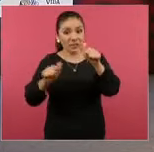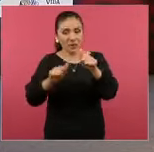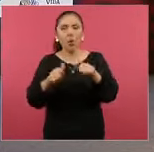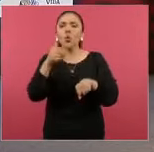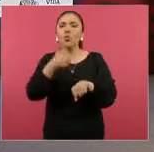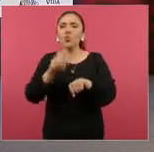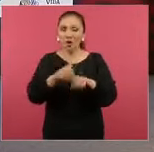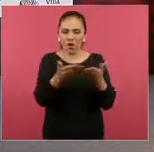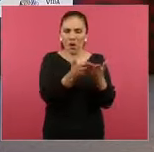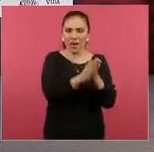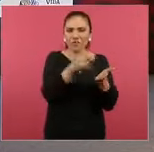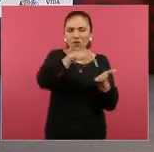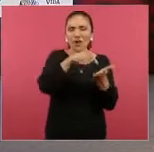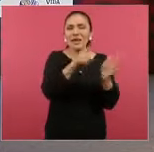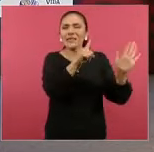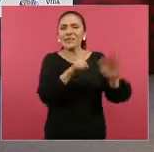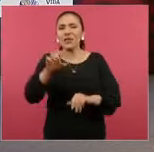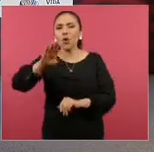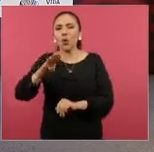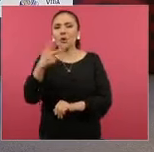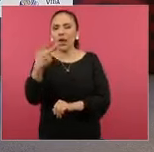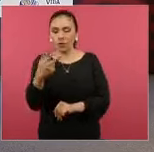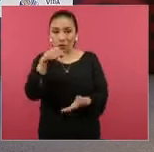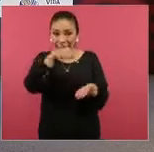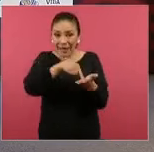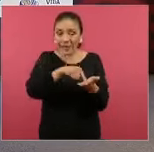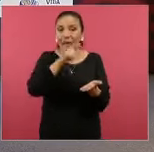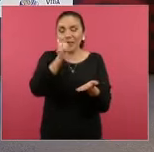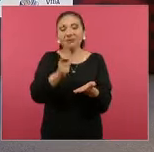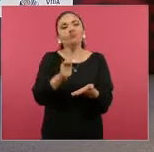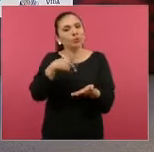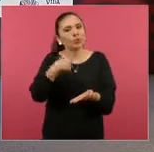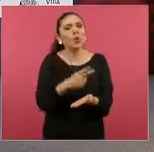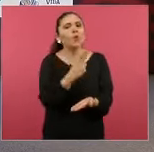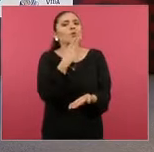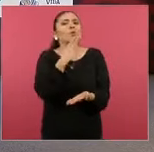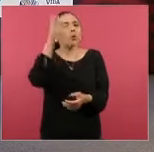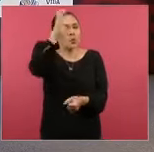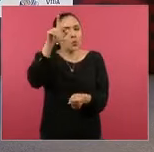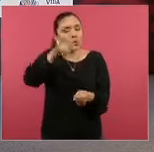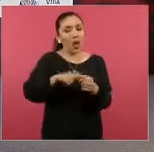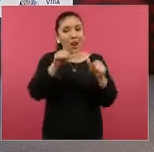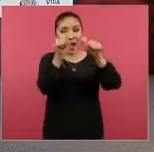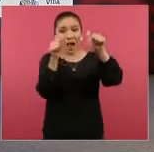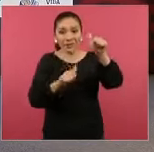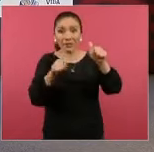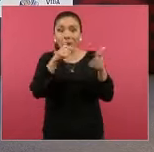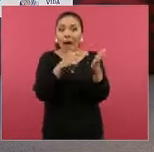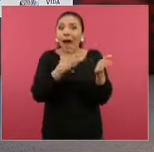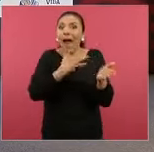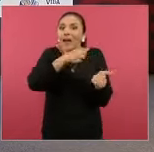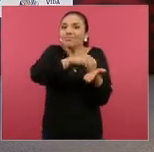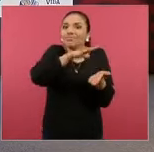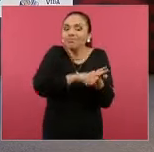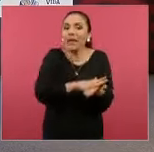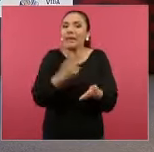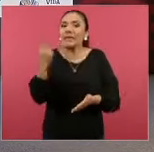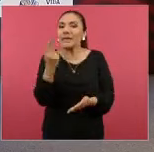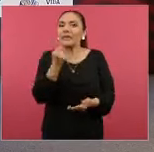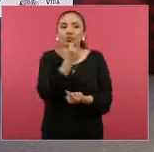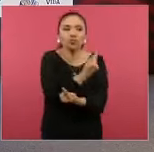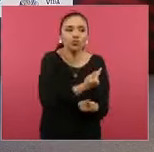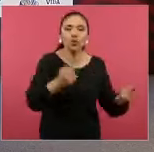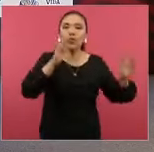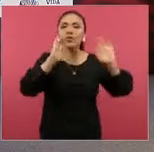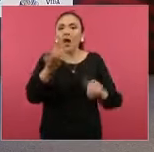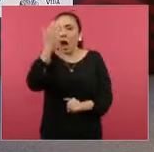página 198 y que es un patrimonio cultural y artístico que se menciona que el niño reconozca